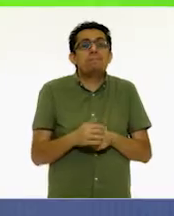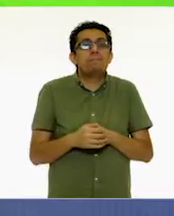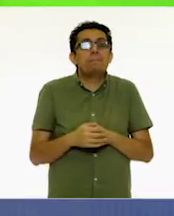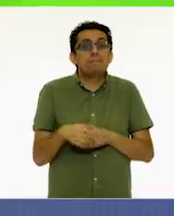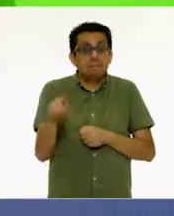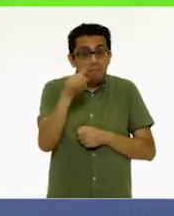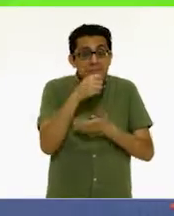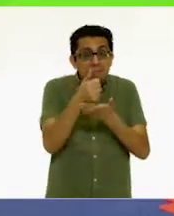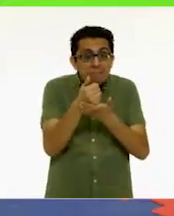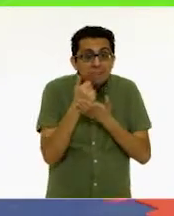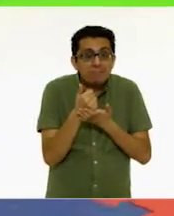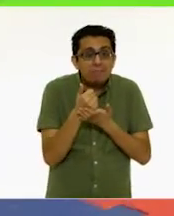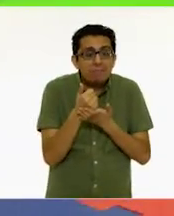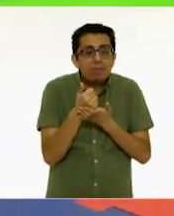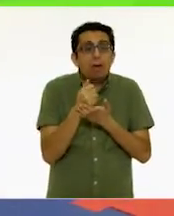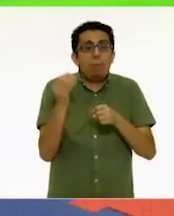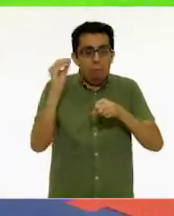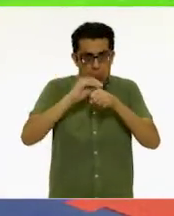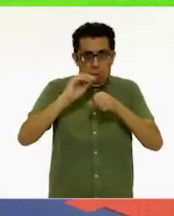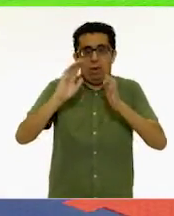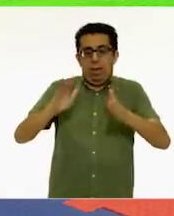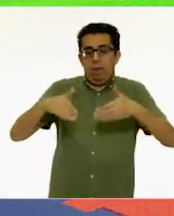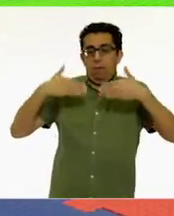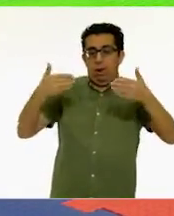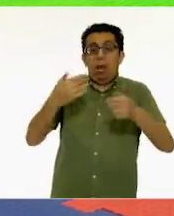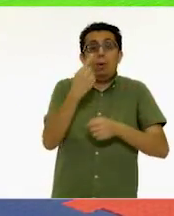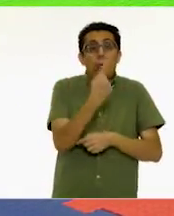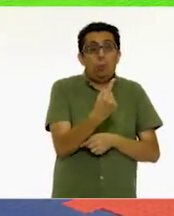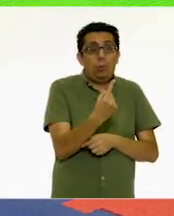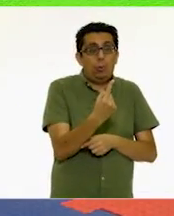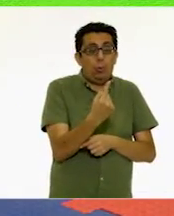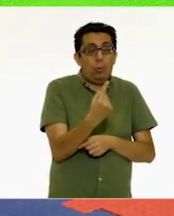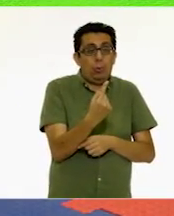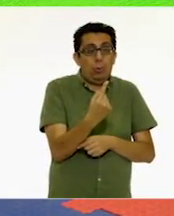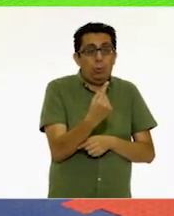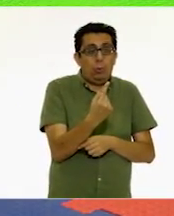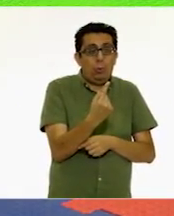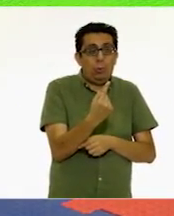¡Afuera! 1. Ajá. Y dice...